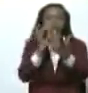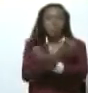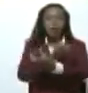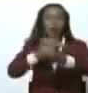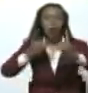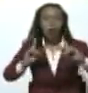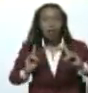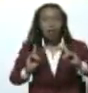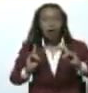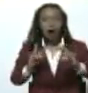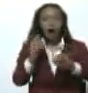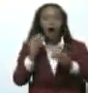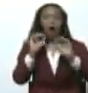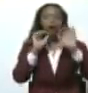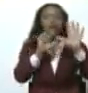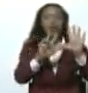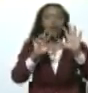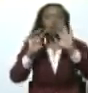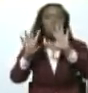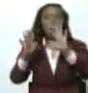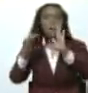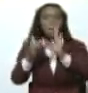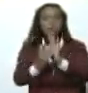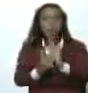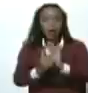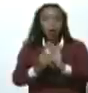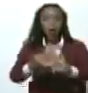Democrática, con